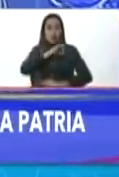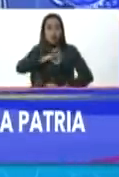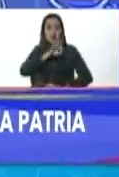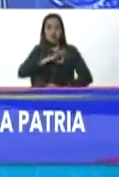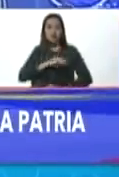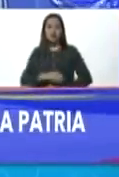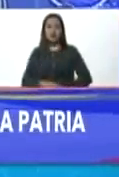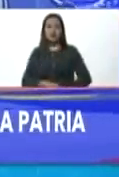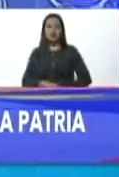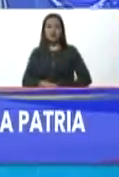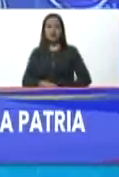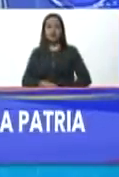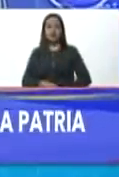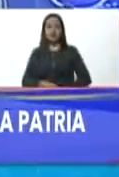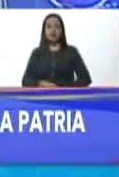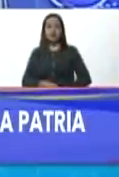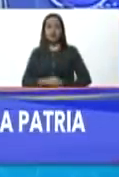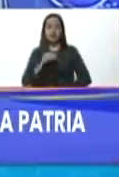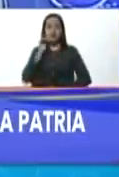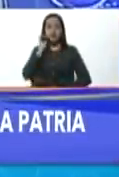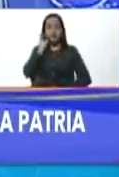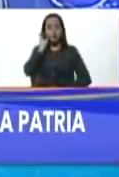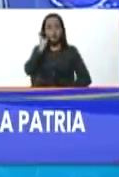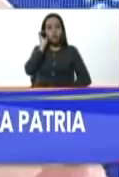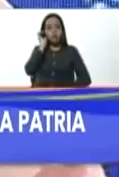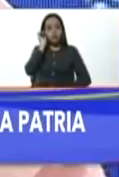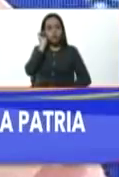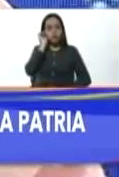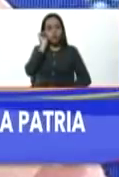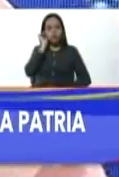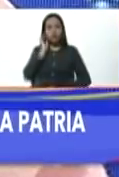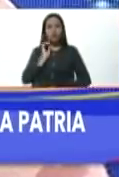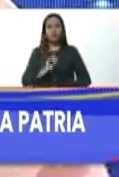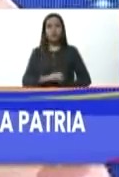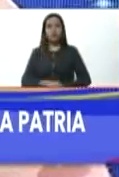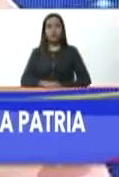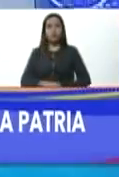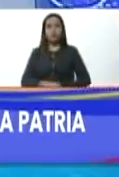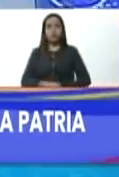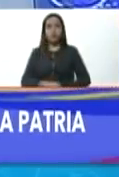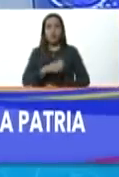doctora Magaly Gutiérrez, compañera vicepresidenta, compañero